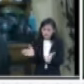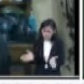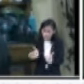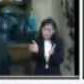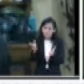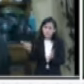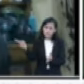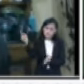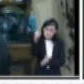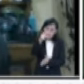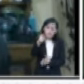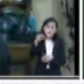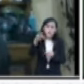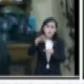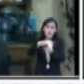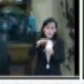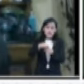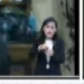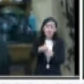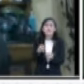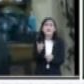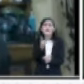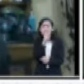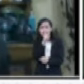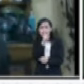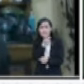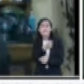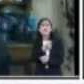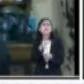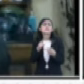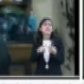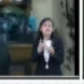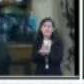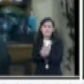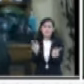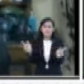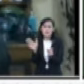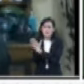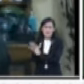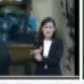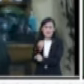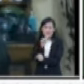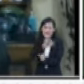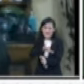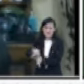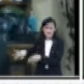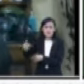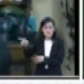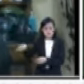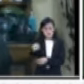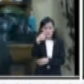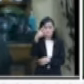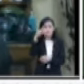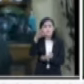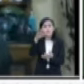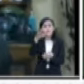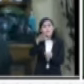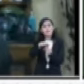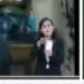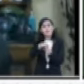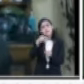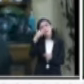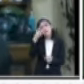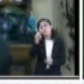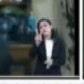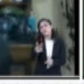equivale a ser reelecto y lo mencionan en varios aspectos y por lo tanto hay una limitación constitucional